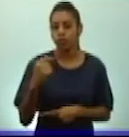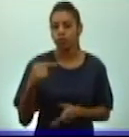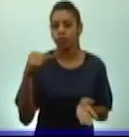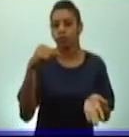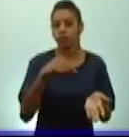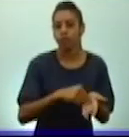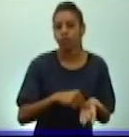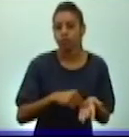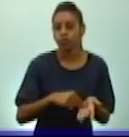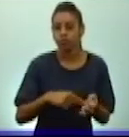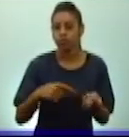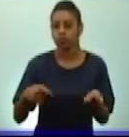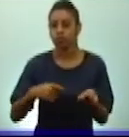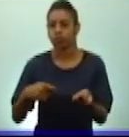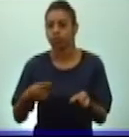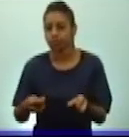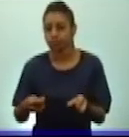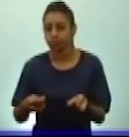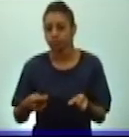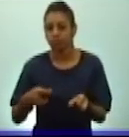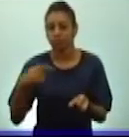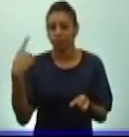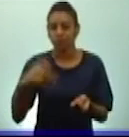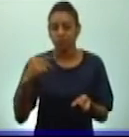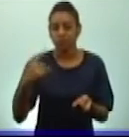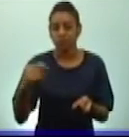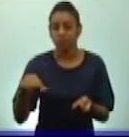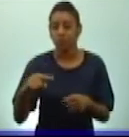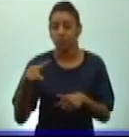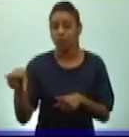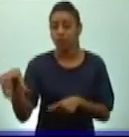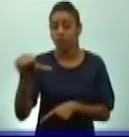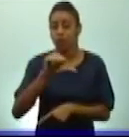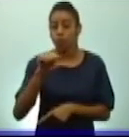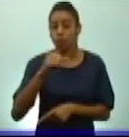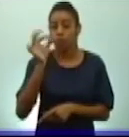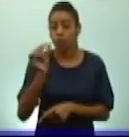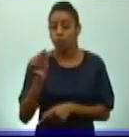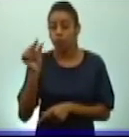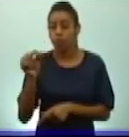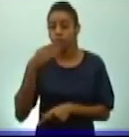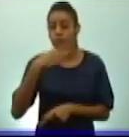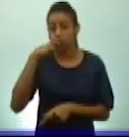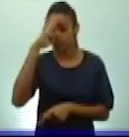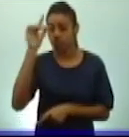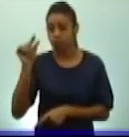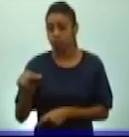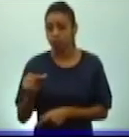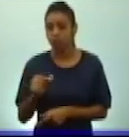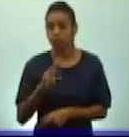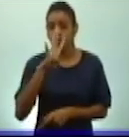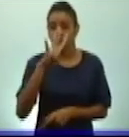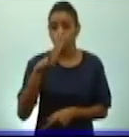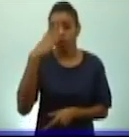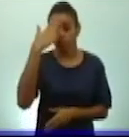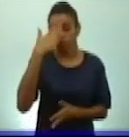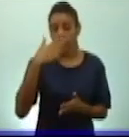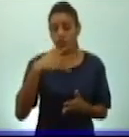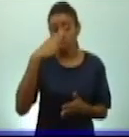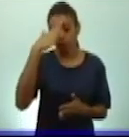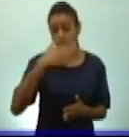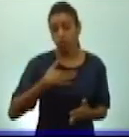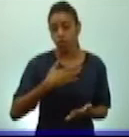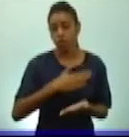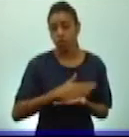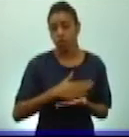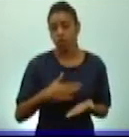que constituyó un salvaje sabotaje al pueblo cubano. El 4 de marzo de